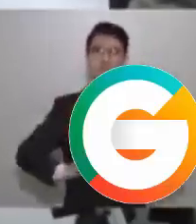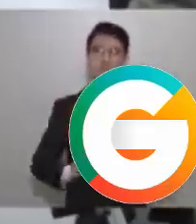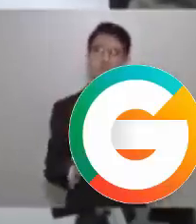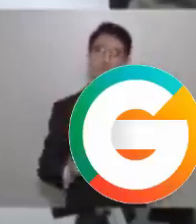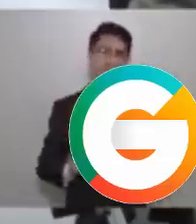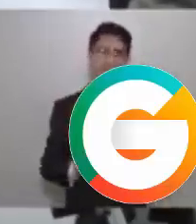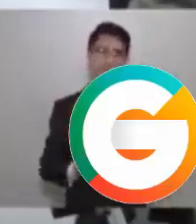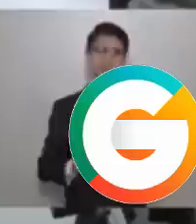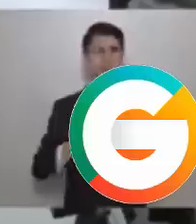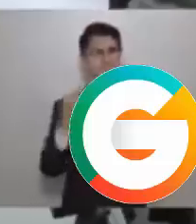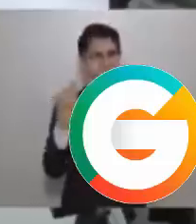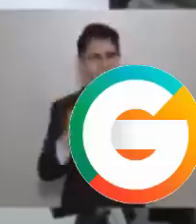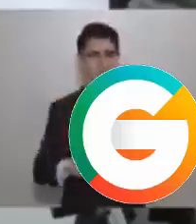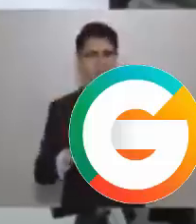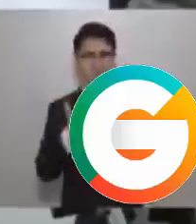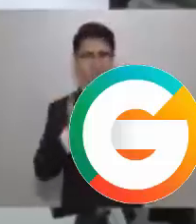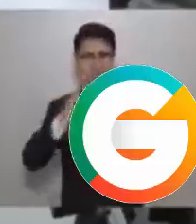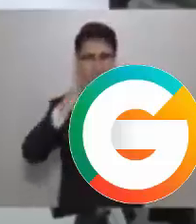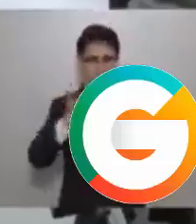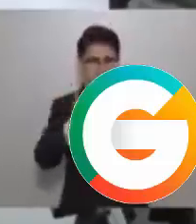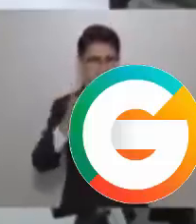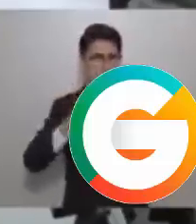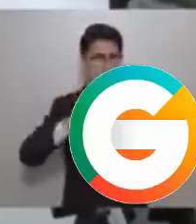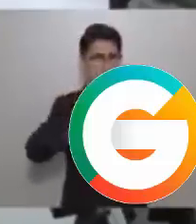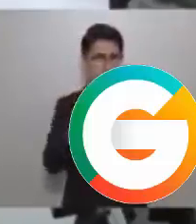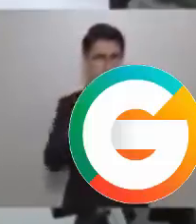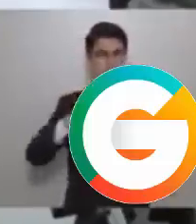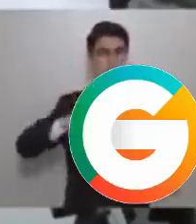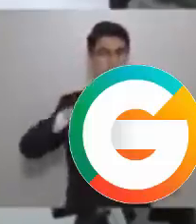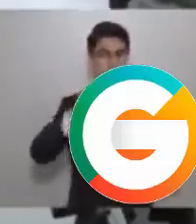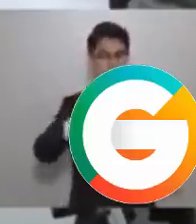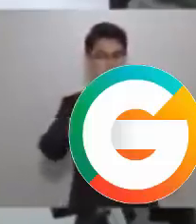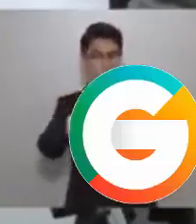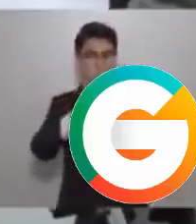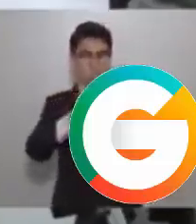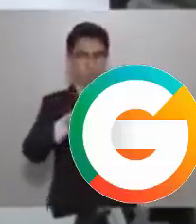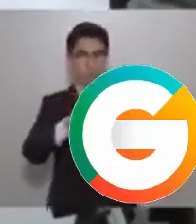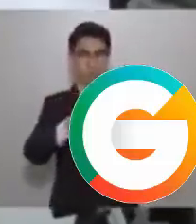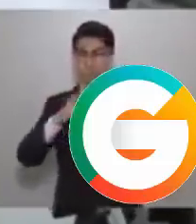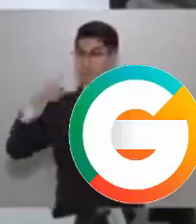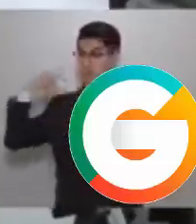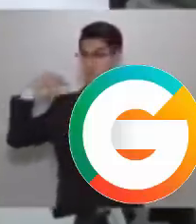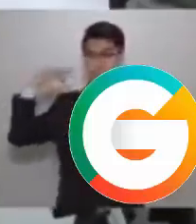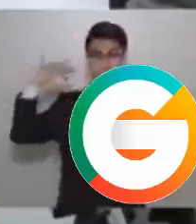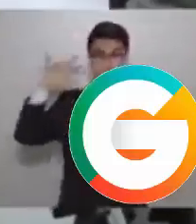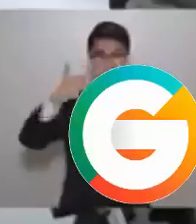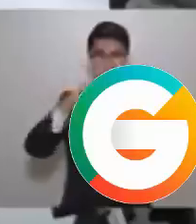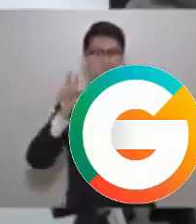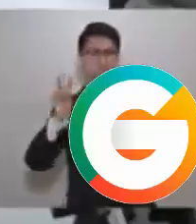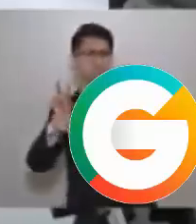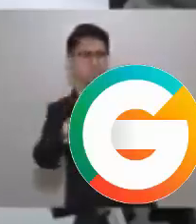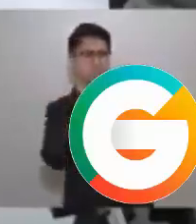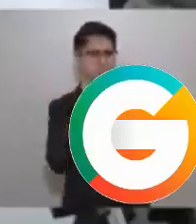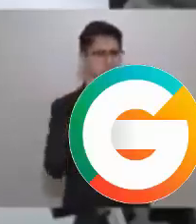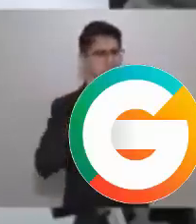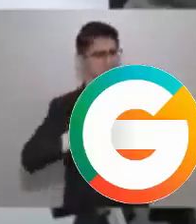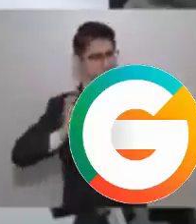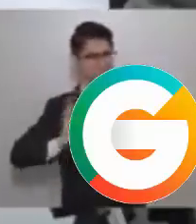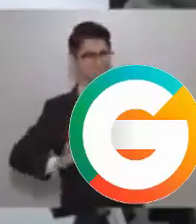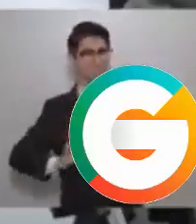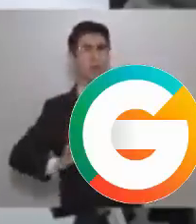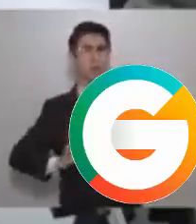dos, que es conservar lo que hemos logrado y seguirnos esforzando por alcanzar lo que nos falta. Bajo esa tesitura es